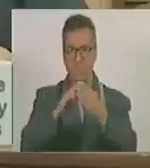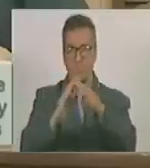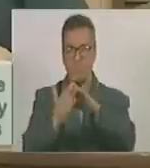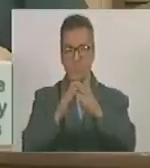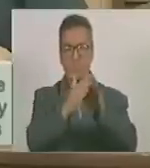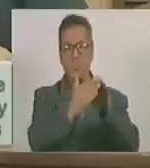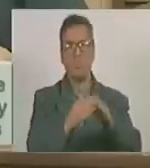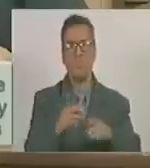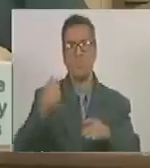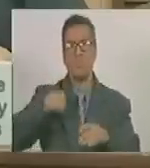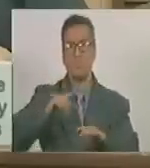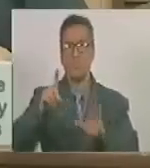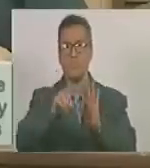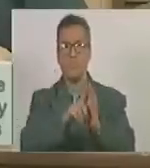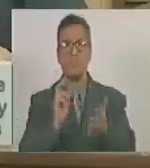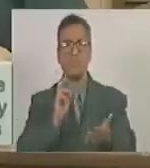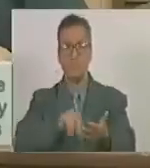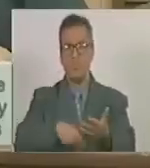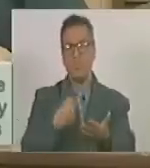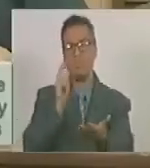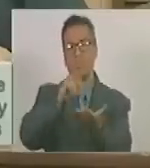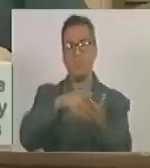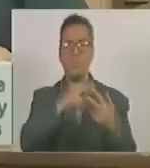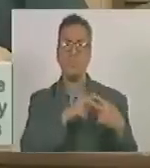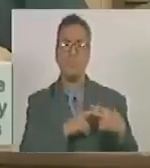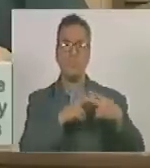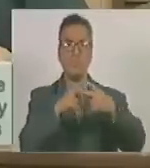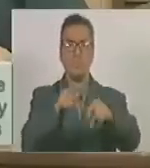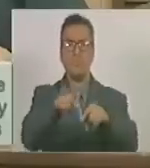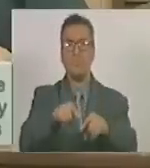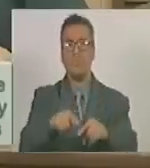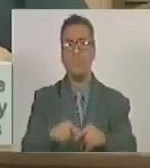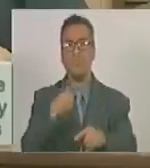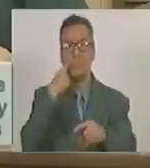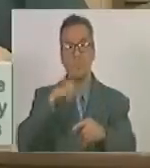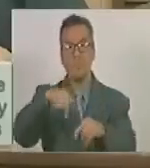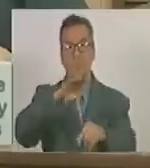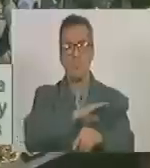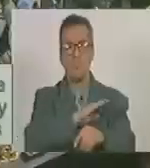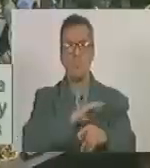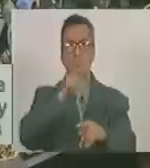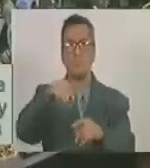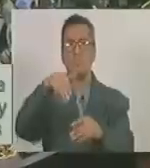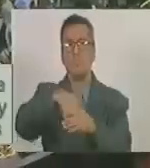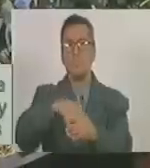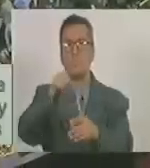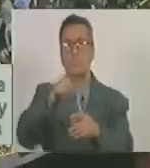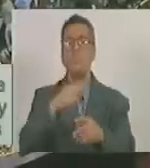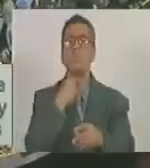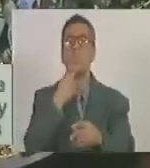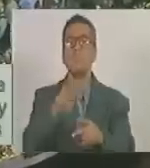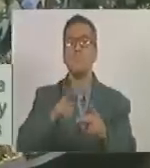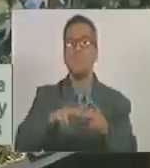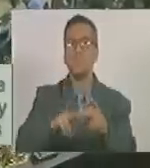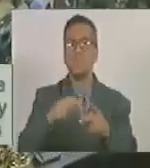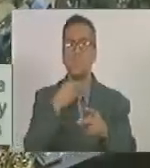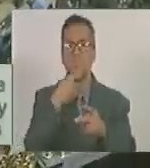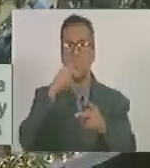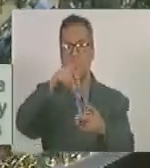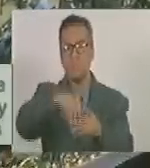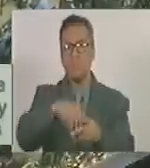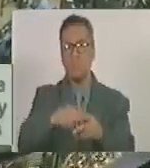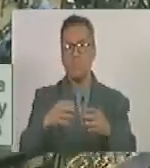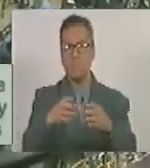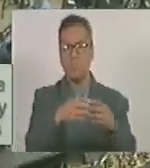comunidad tendrán derecho a participar voluntariamente y a postularse o ser postulados como voceras o voceros a